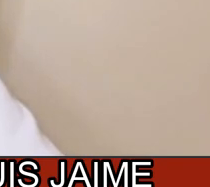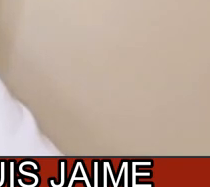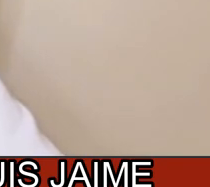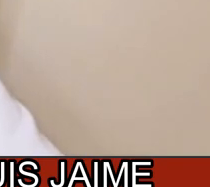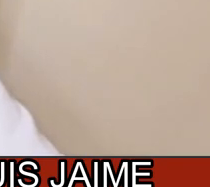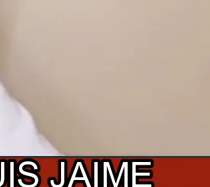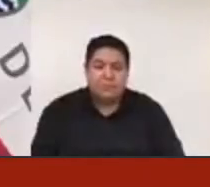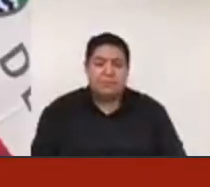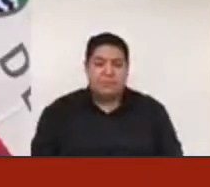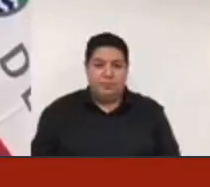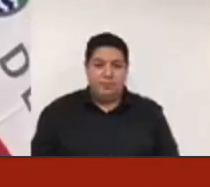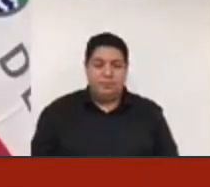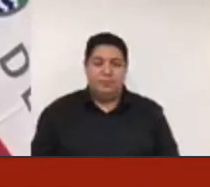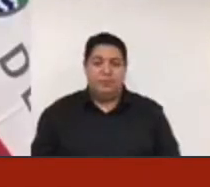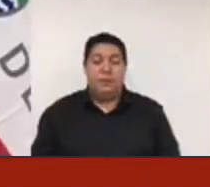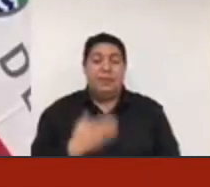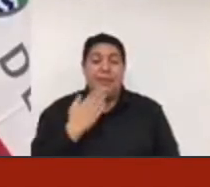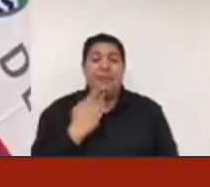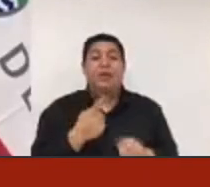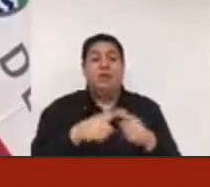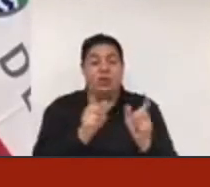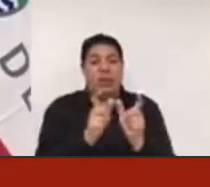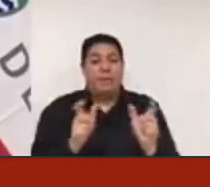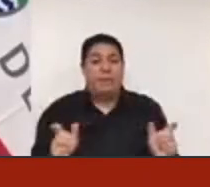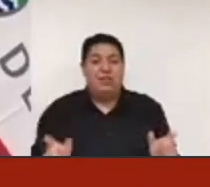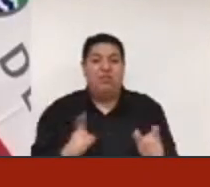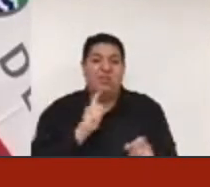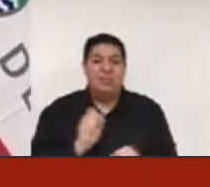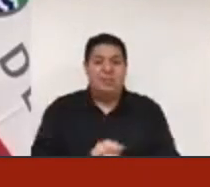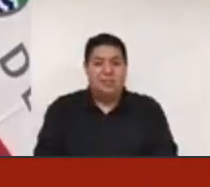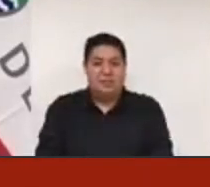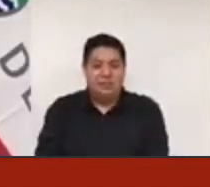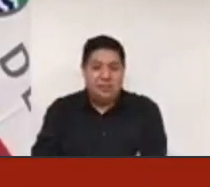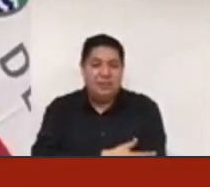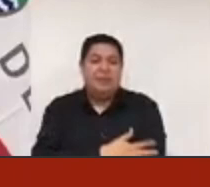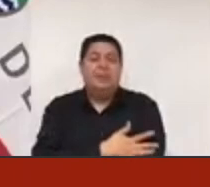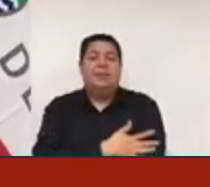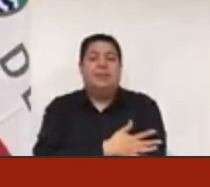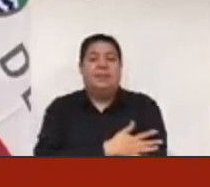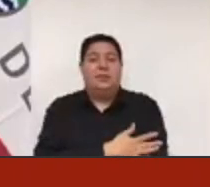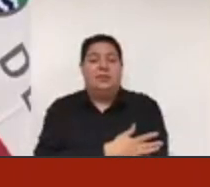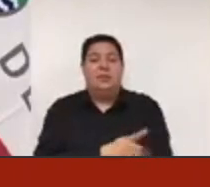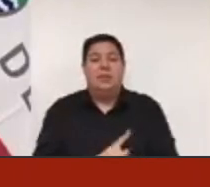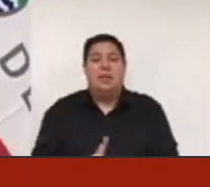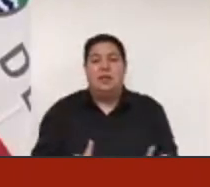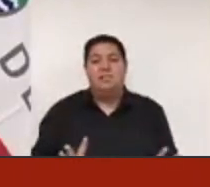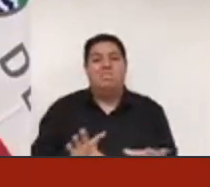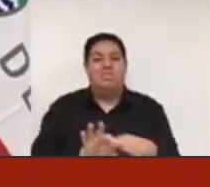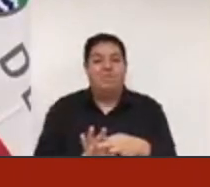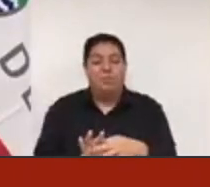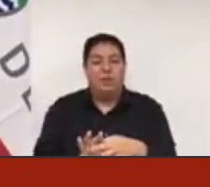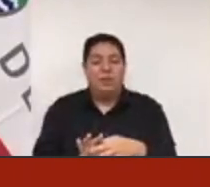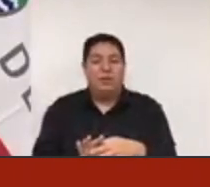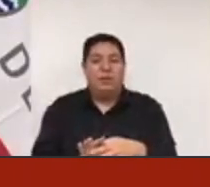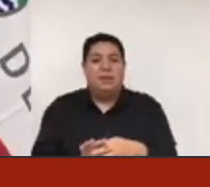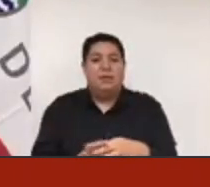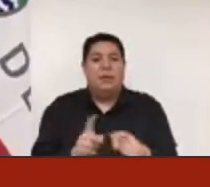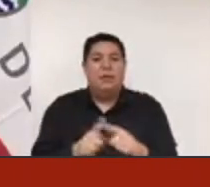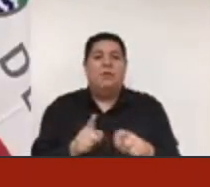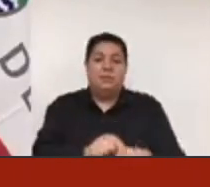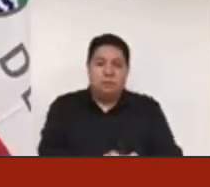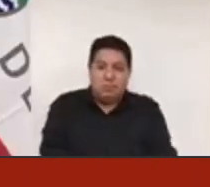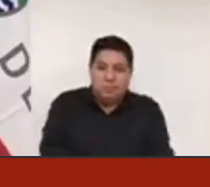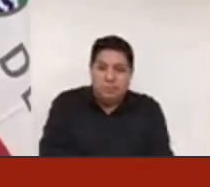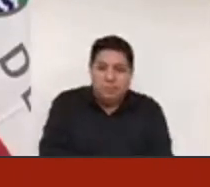preventiva que las personas que también presenten sintomatología que sea compatible sabe escrito en varias